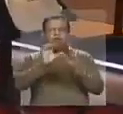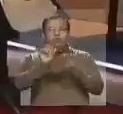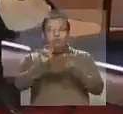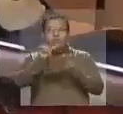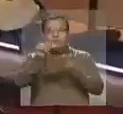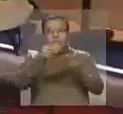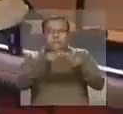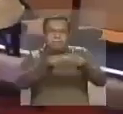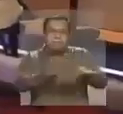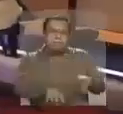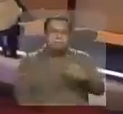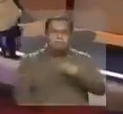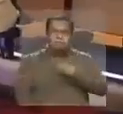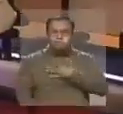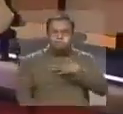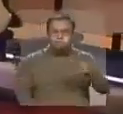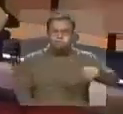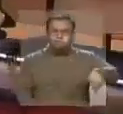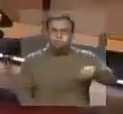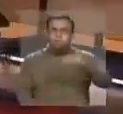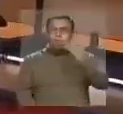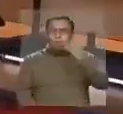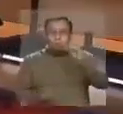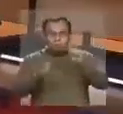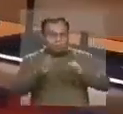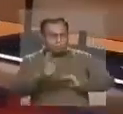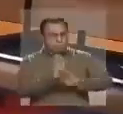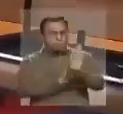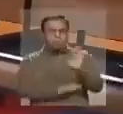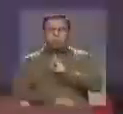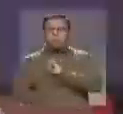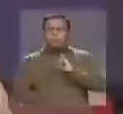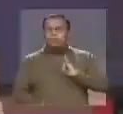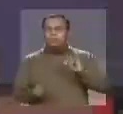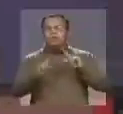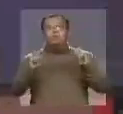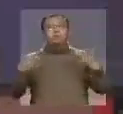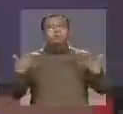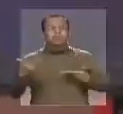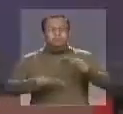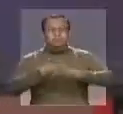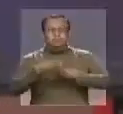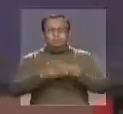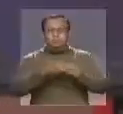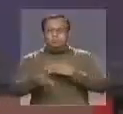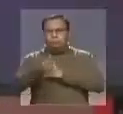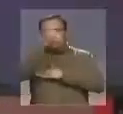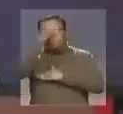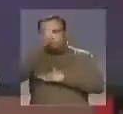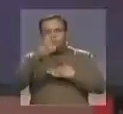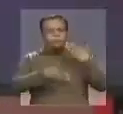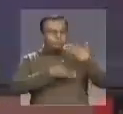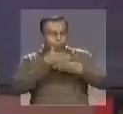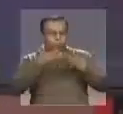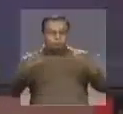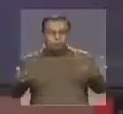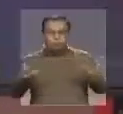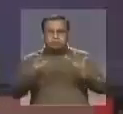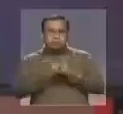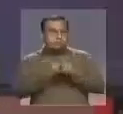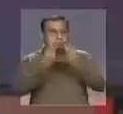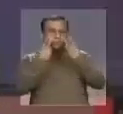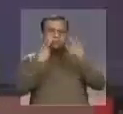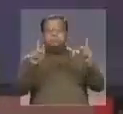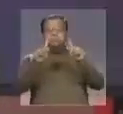ahí perdemos una gran oportunidad de que éstas puedan tener un desarrollo individual, porque hay una concepción un poco también de no